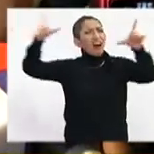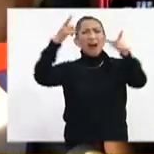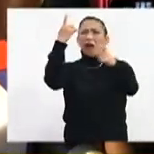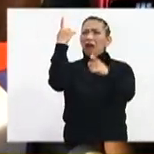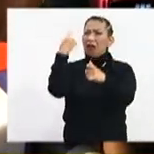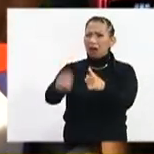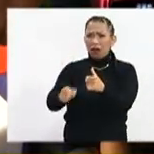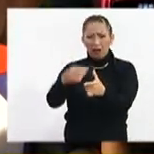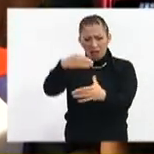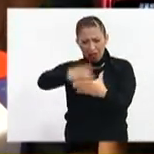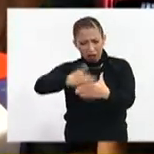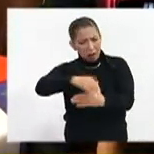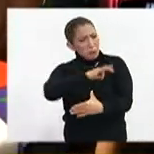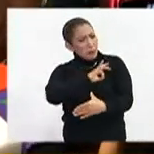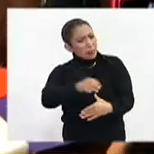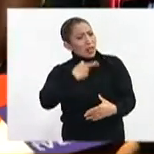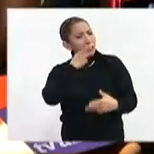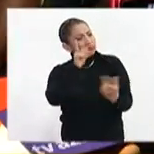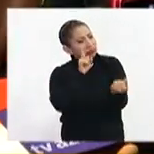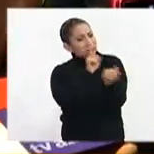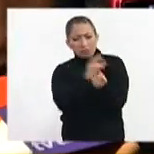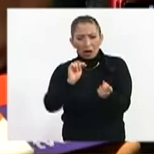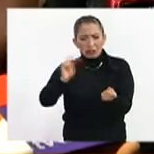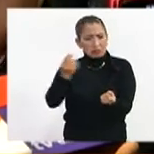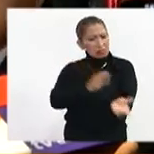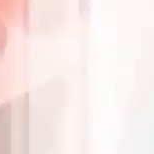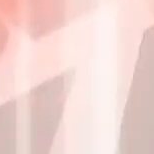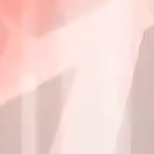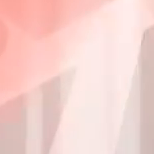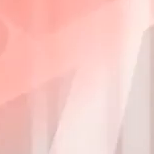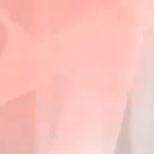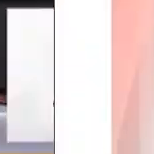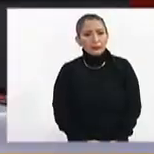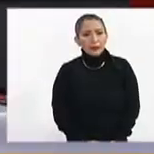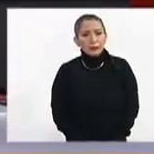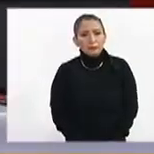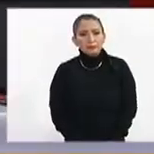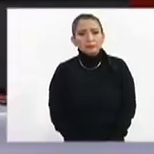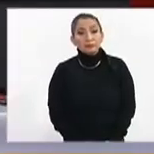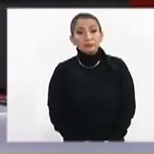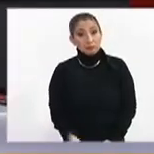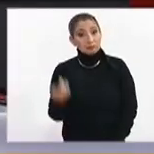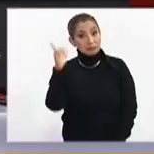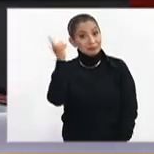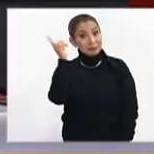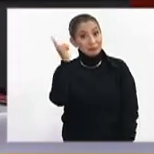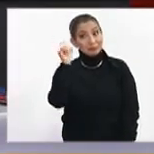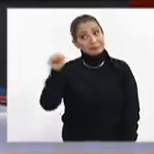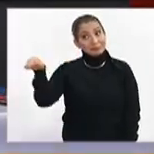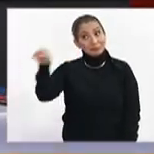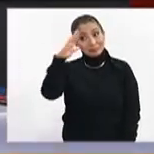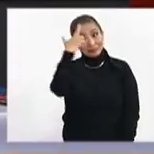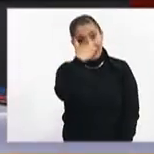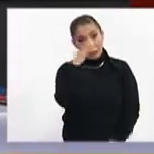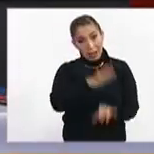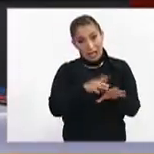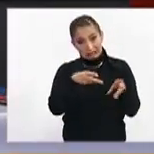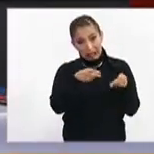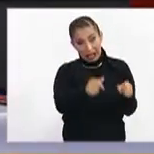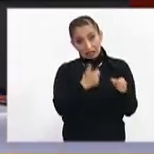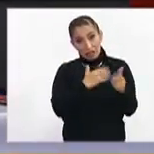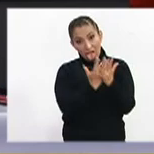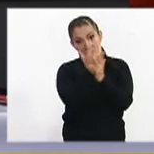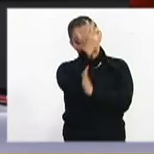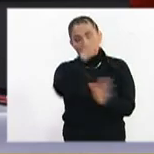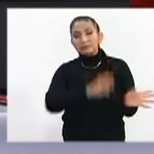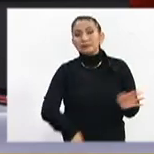etcétera, si podemos hacer campañas prescindiendo de todo eso. Y ojalá revisaran más gastos